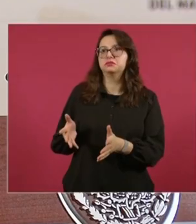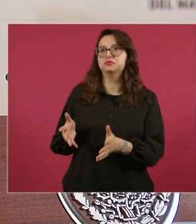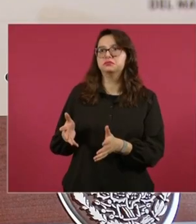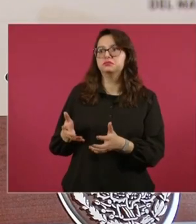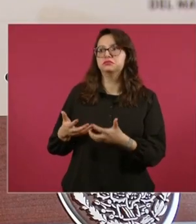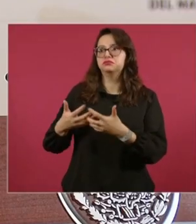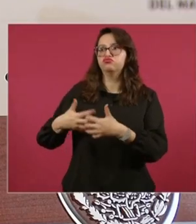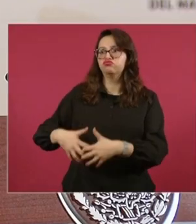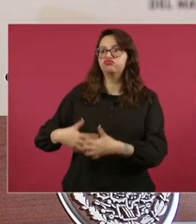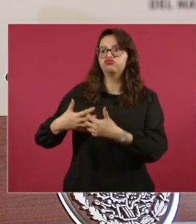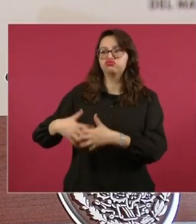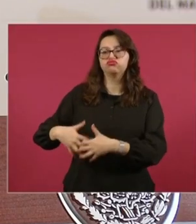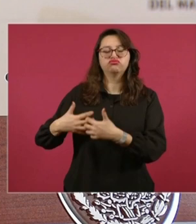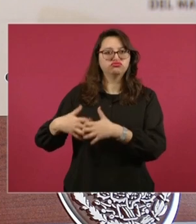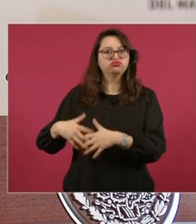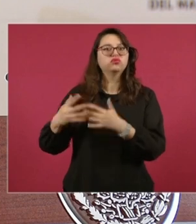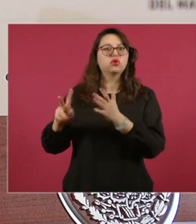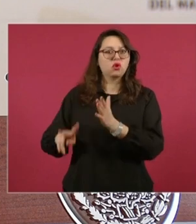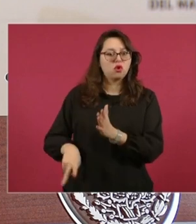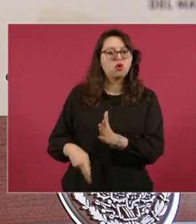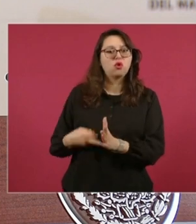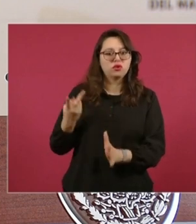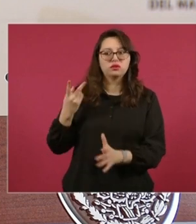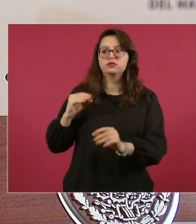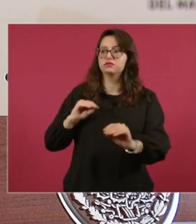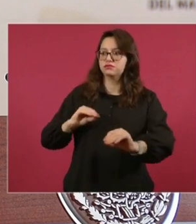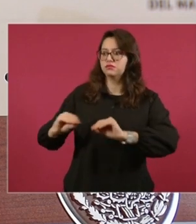produciendo. Y